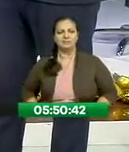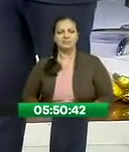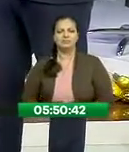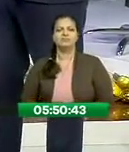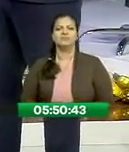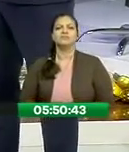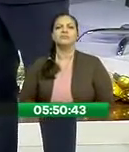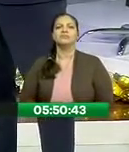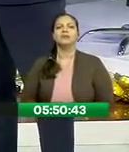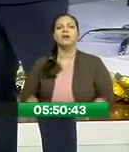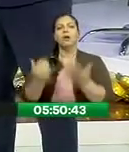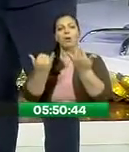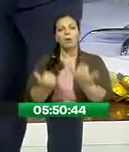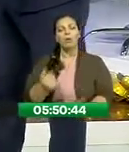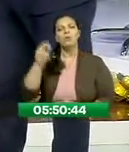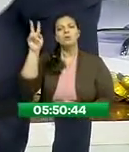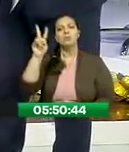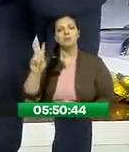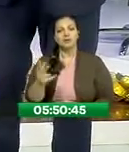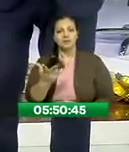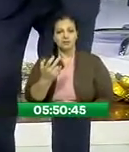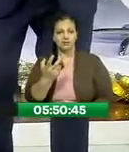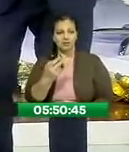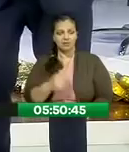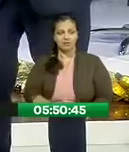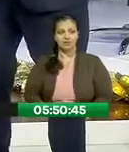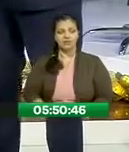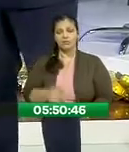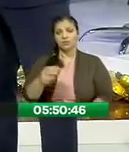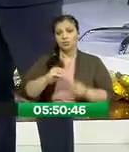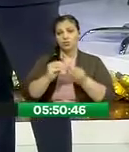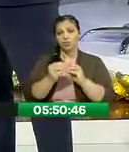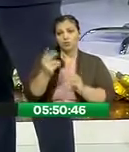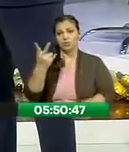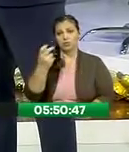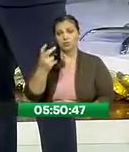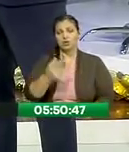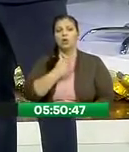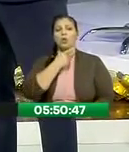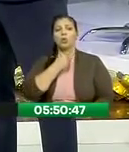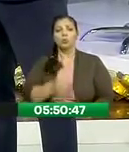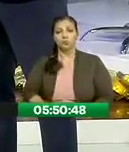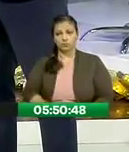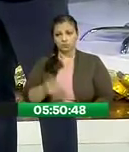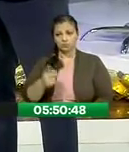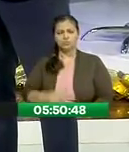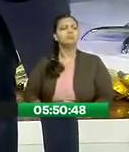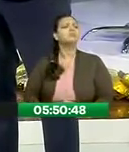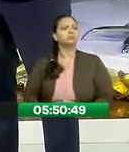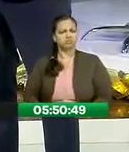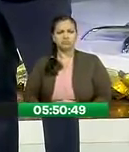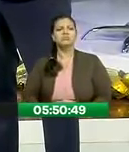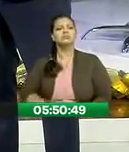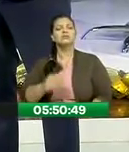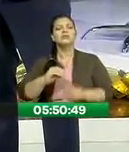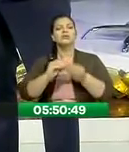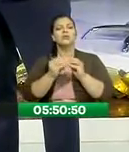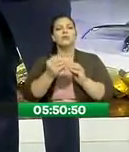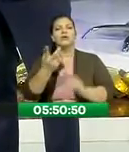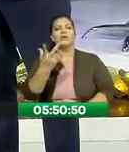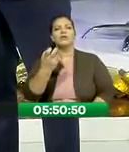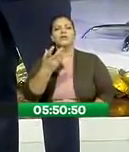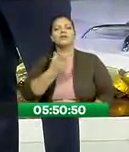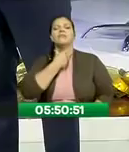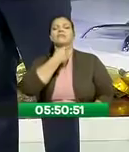superstición? ¿Le gusta el número 13? ¿El número es mágico o no? Me encanta el 13 porque crece. Crece. Y todo lo que crece es bueno.